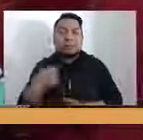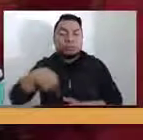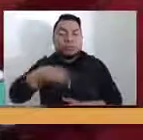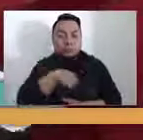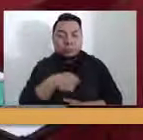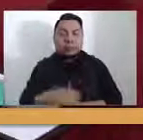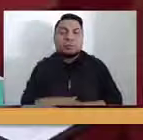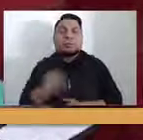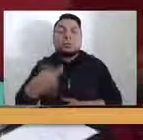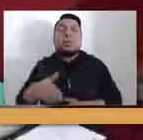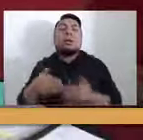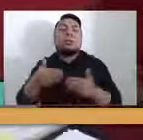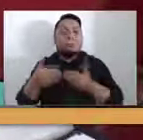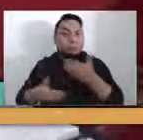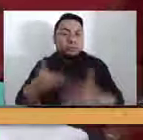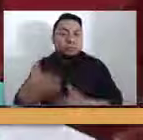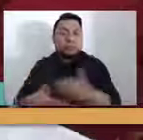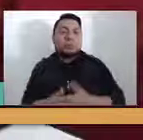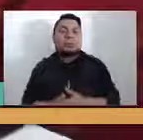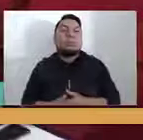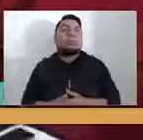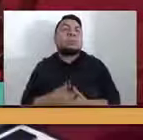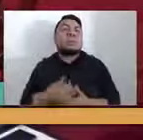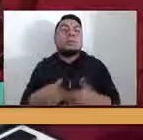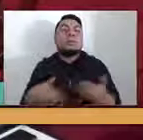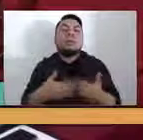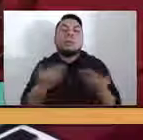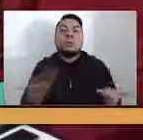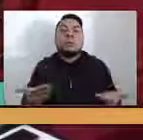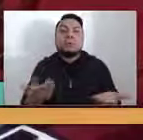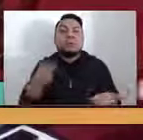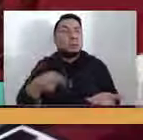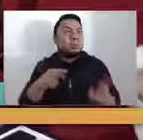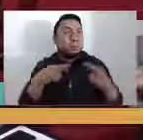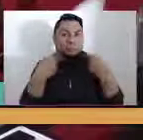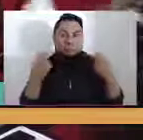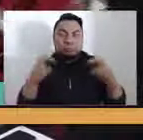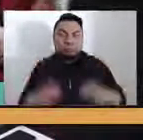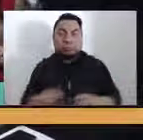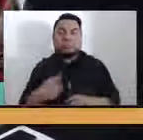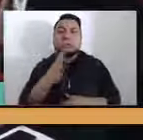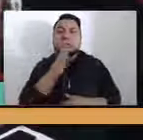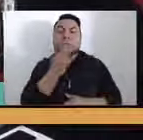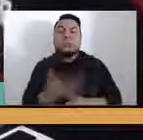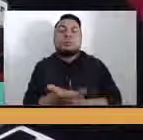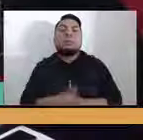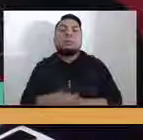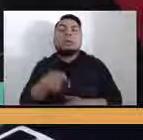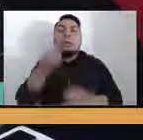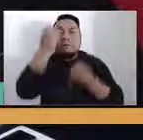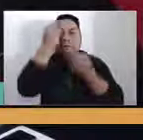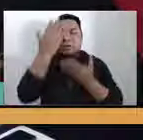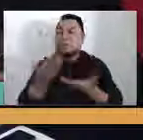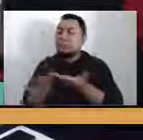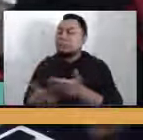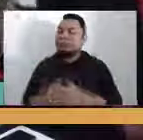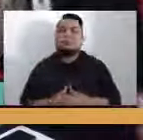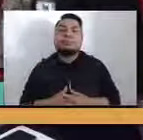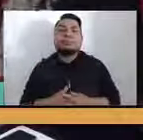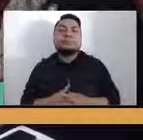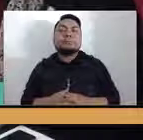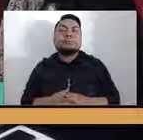a proseguir con el curso de esta estación, que es la estación de informes.